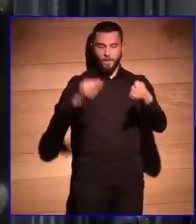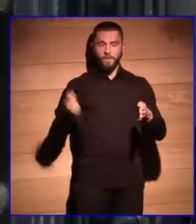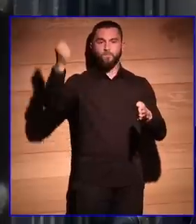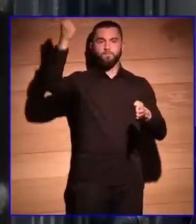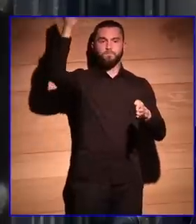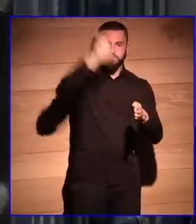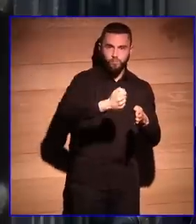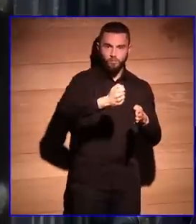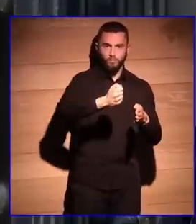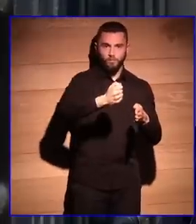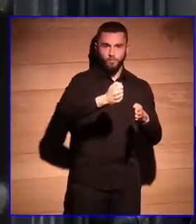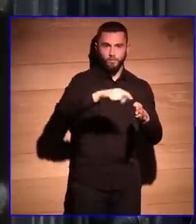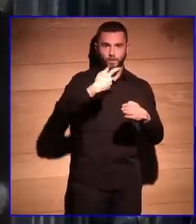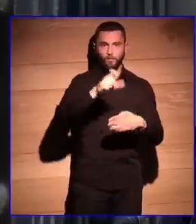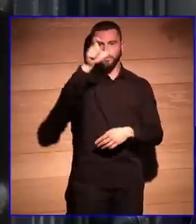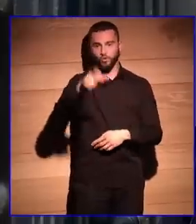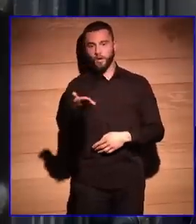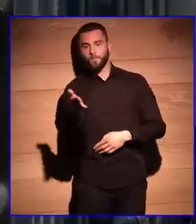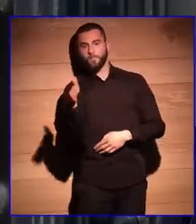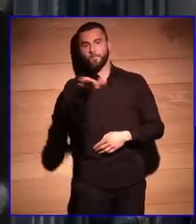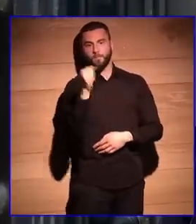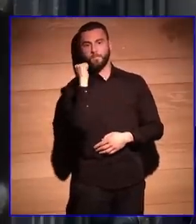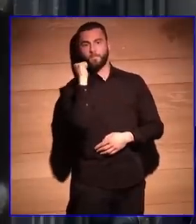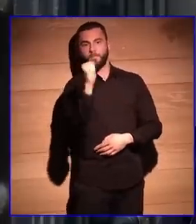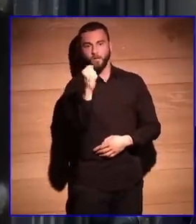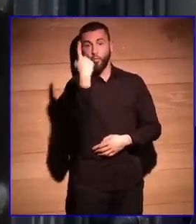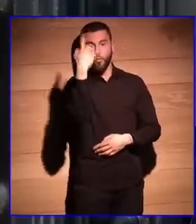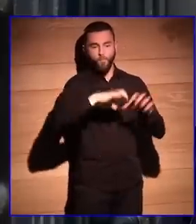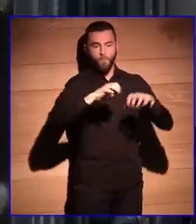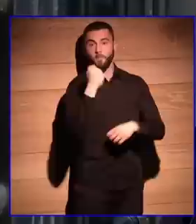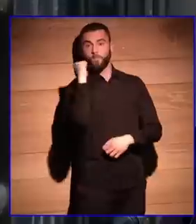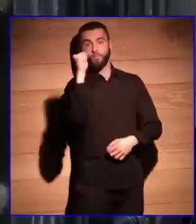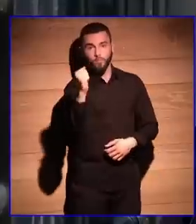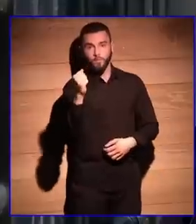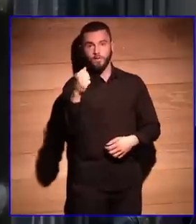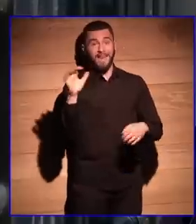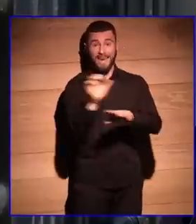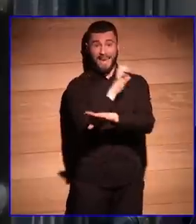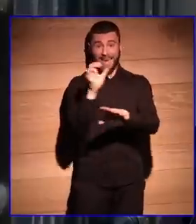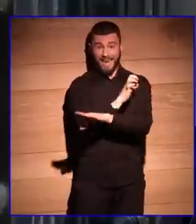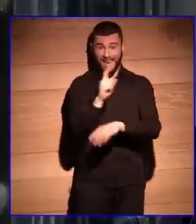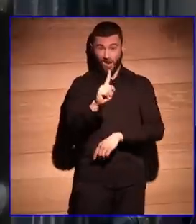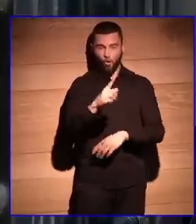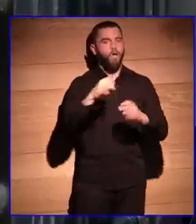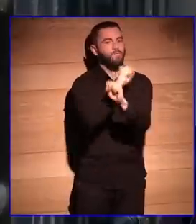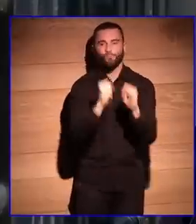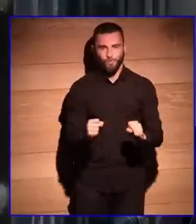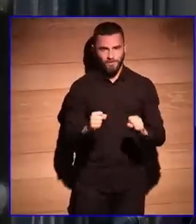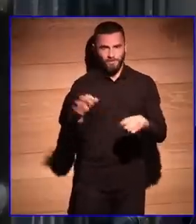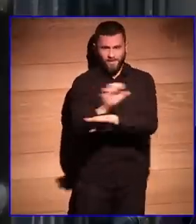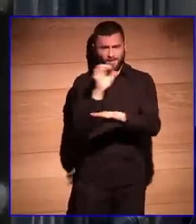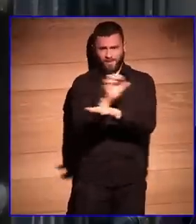después asesina a un ser humano con un simple movimiento. Es imposible no reír en ese instante porque es un